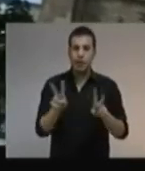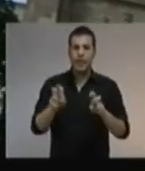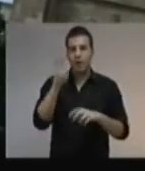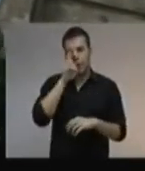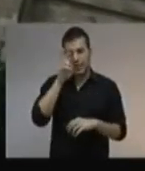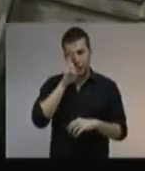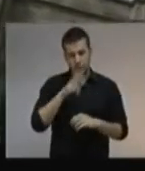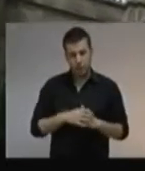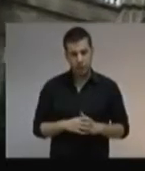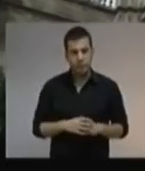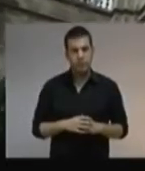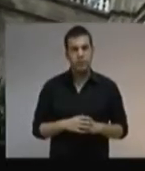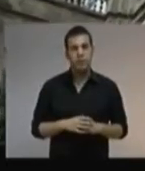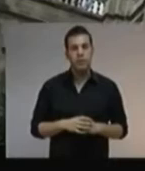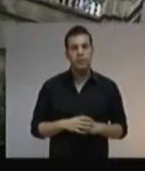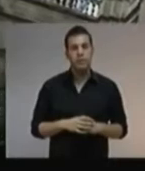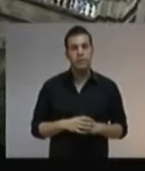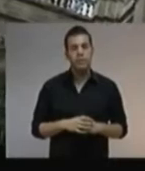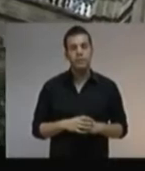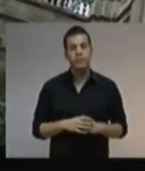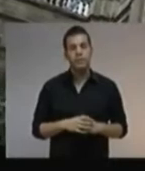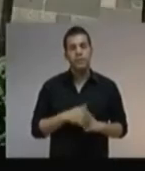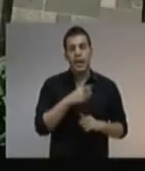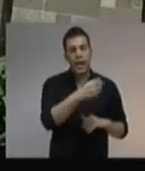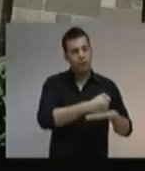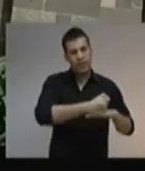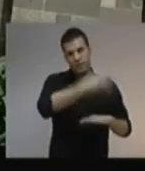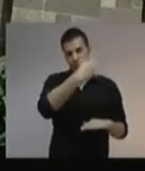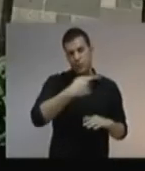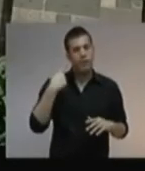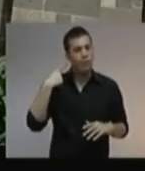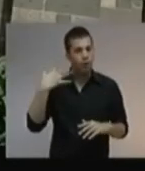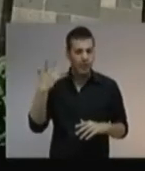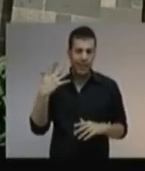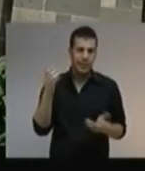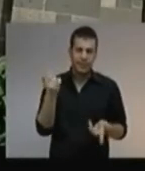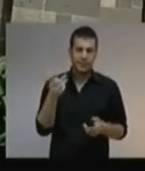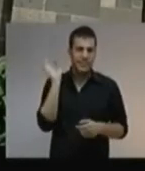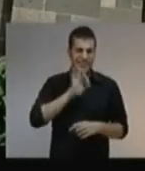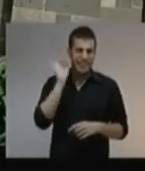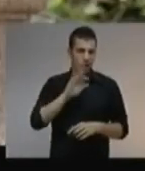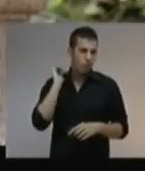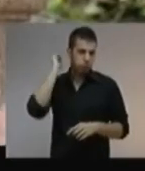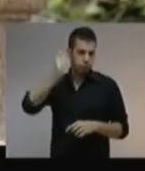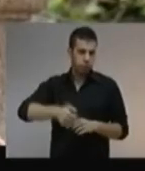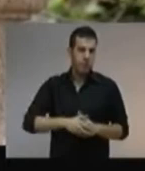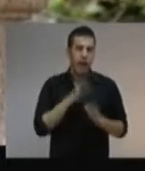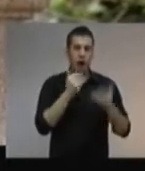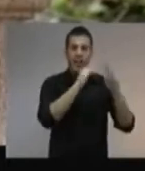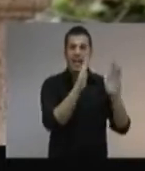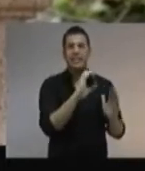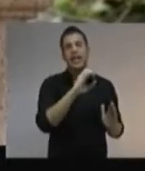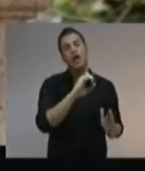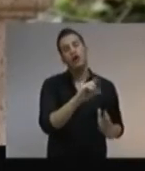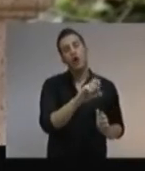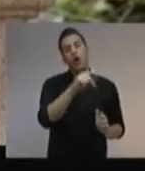y efectivamente era el gran edificio monumental de la ciudad durante muchísimos siglos, ¿no? Vamos a hablar ahora de la Casa Colón,